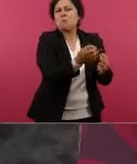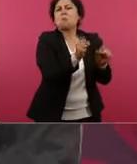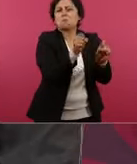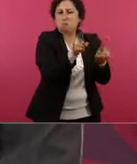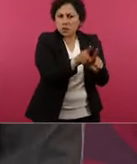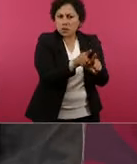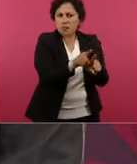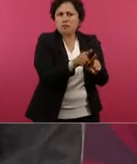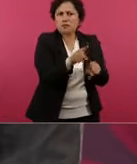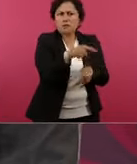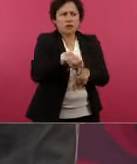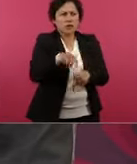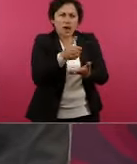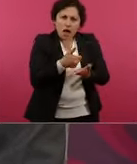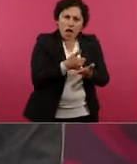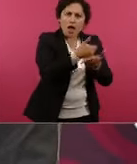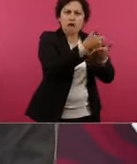atención